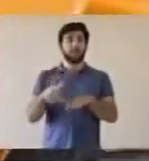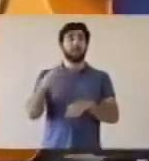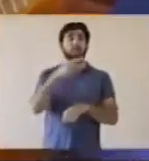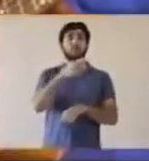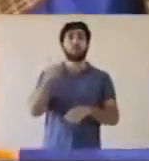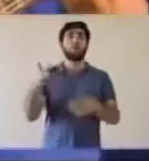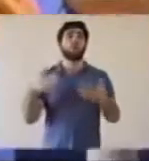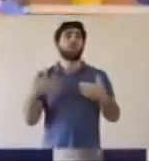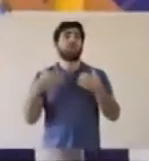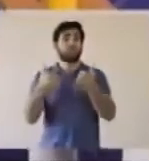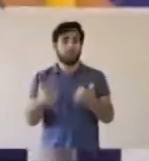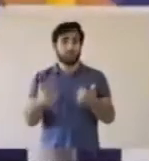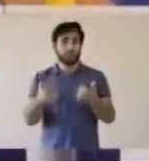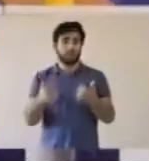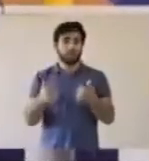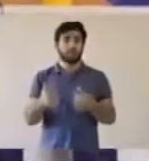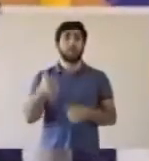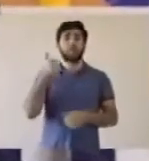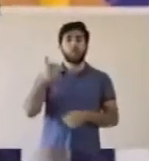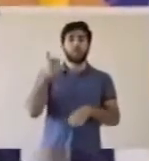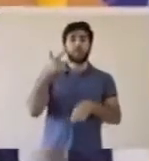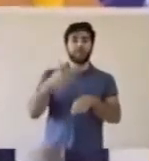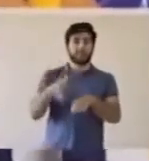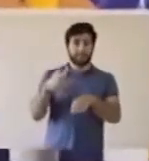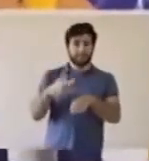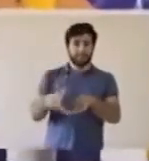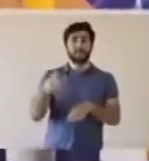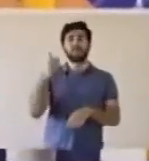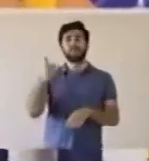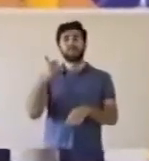Buenas tardes, ¿cómo está usted?